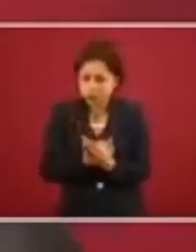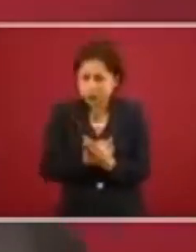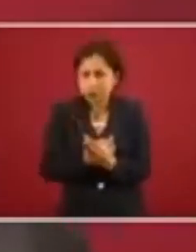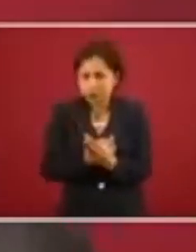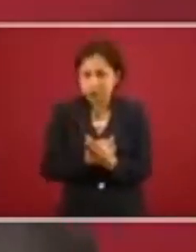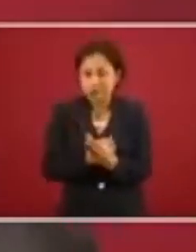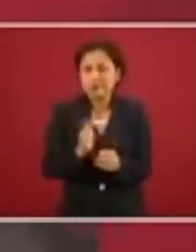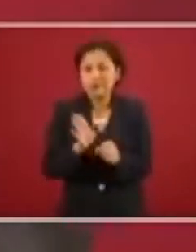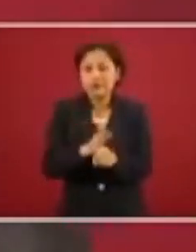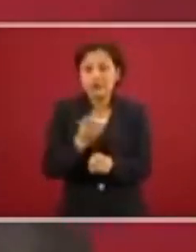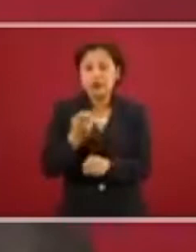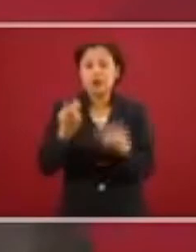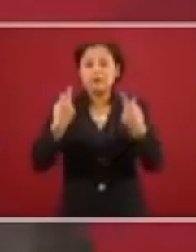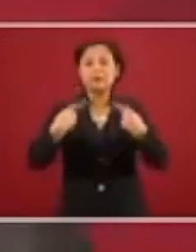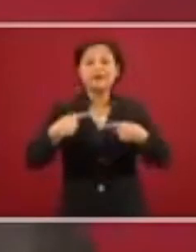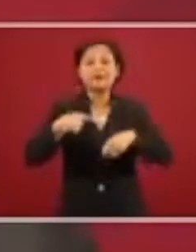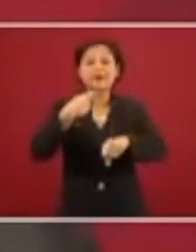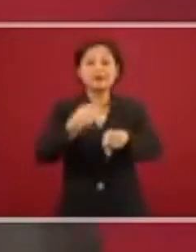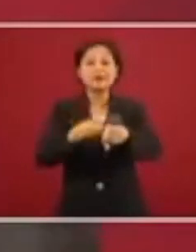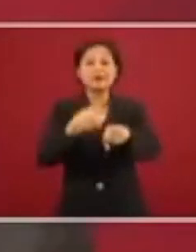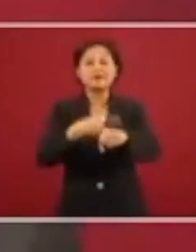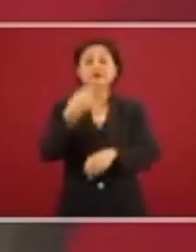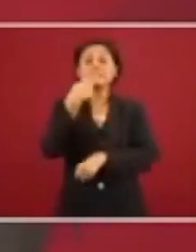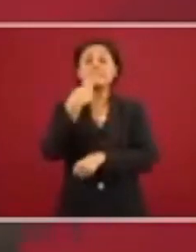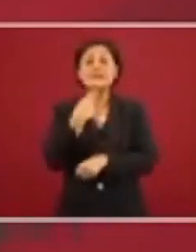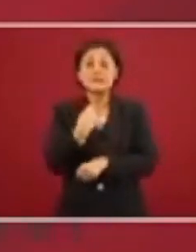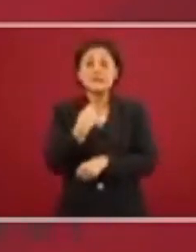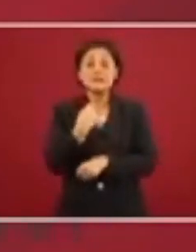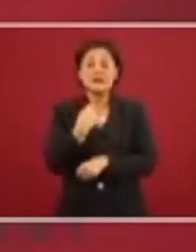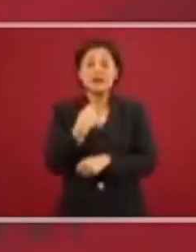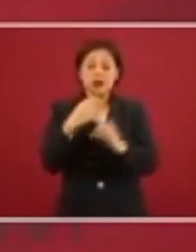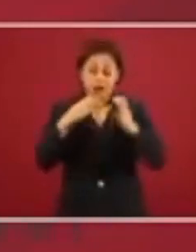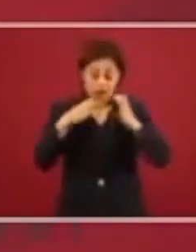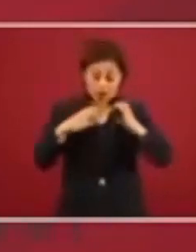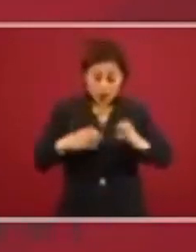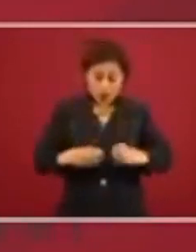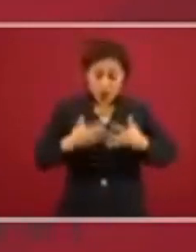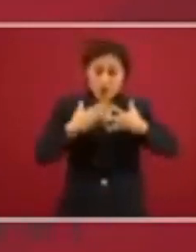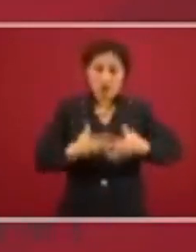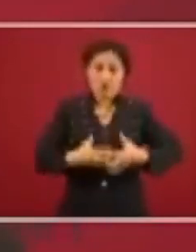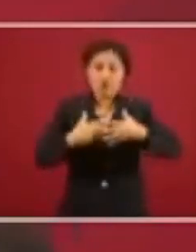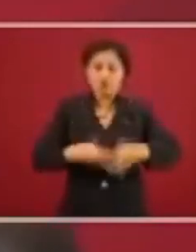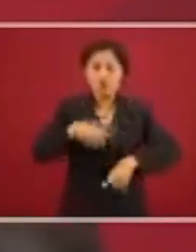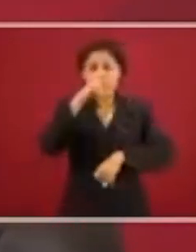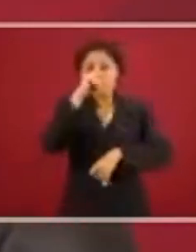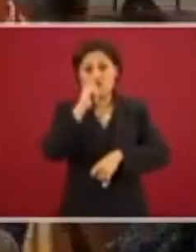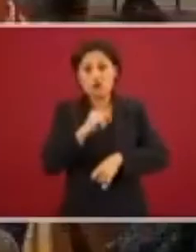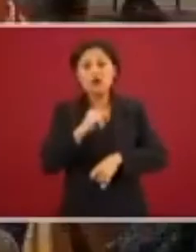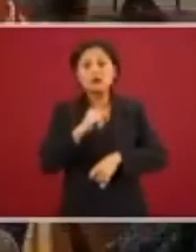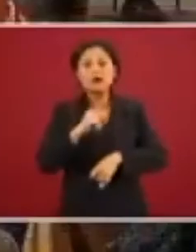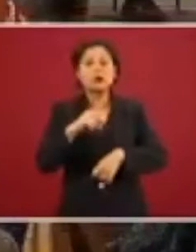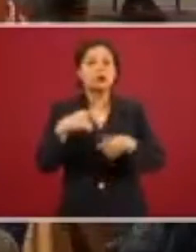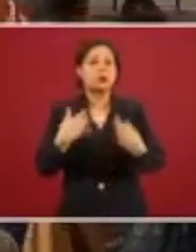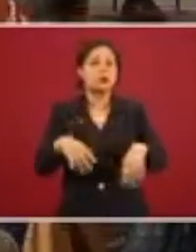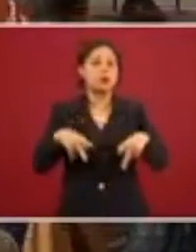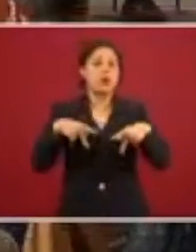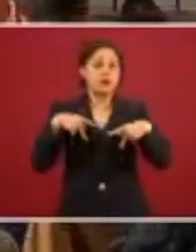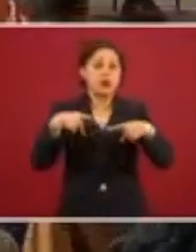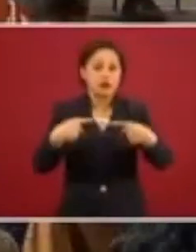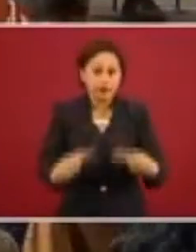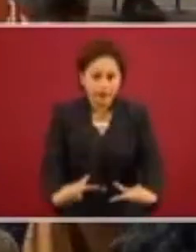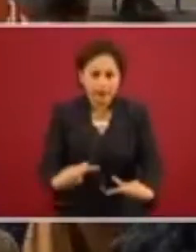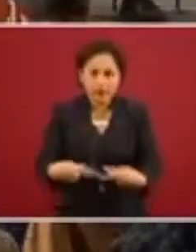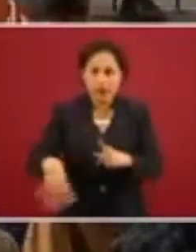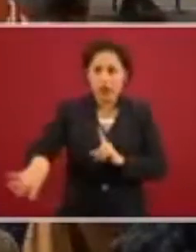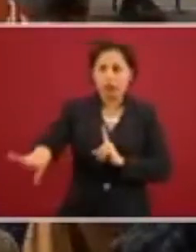diabetes tengan una susceptibilidad mayor a padecer infecciones o, una vez que padecen infecciones,